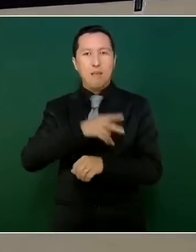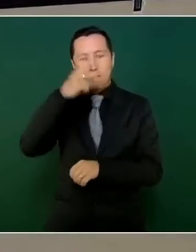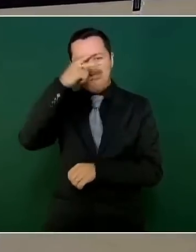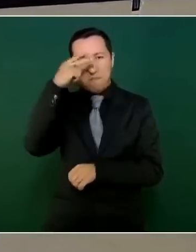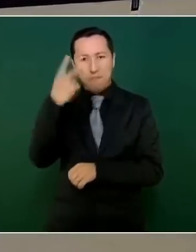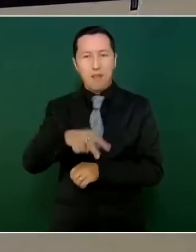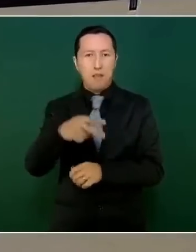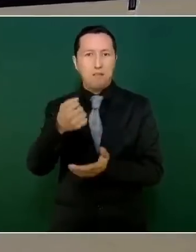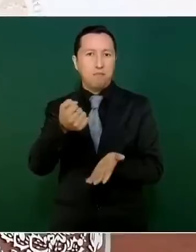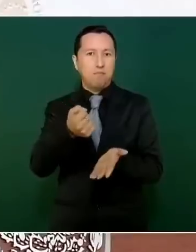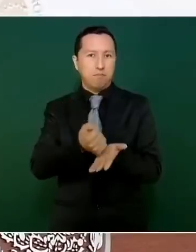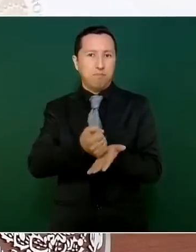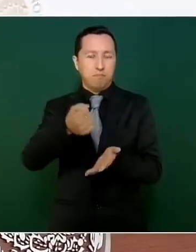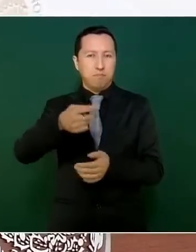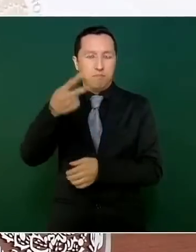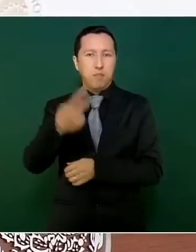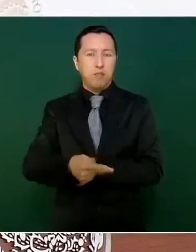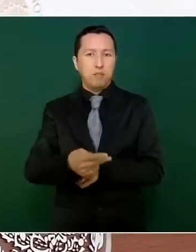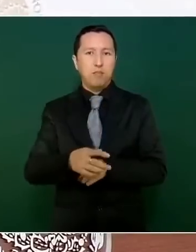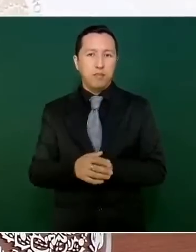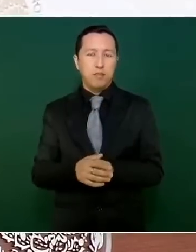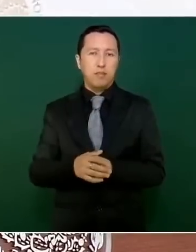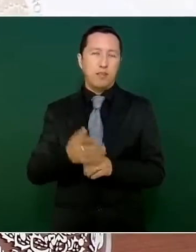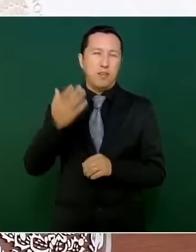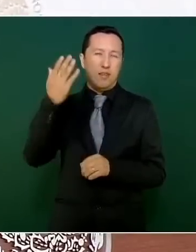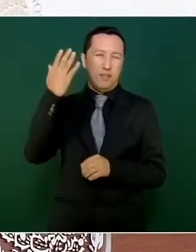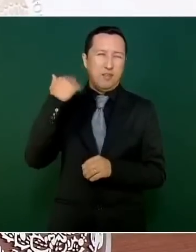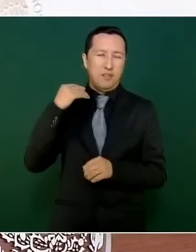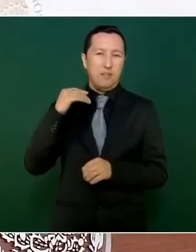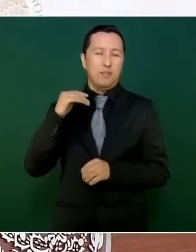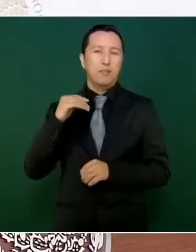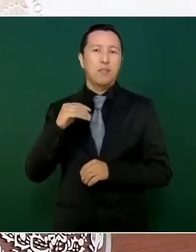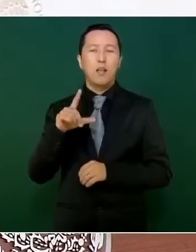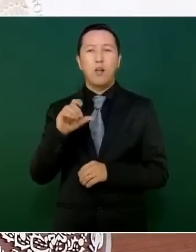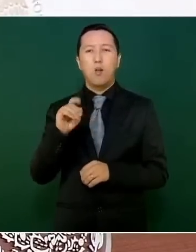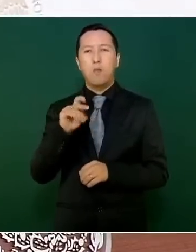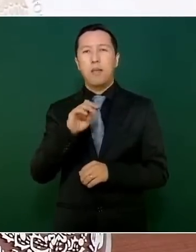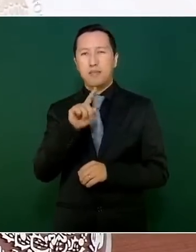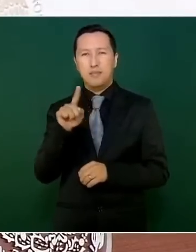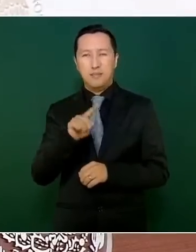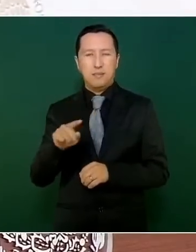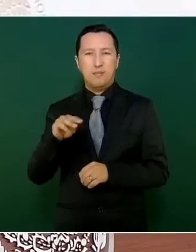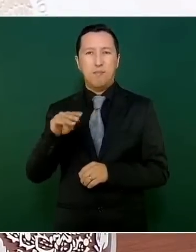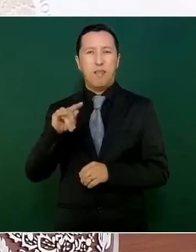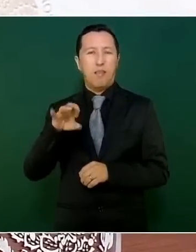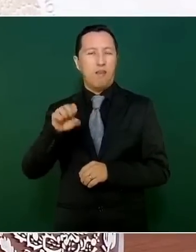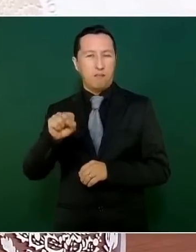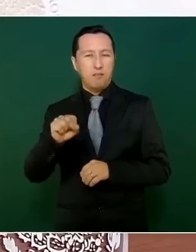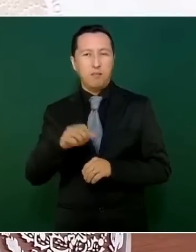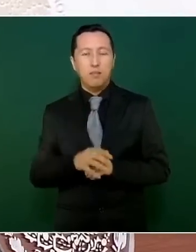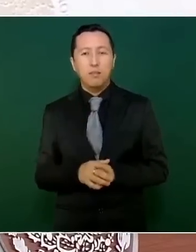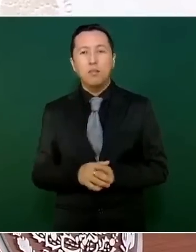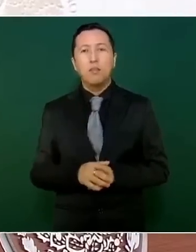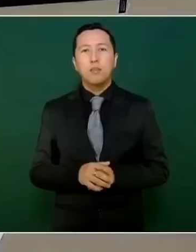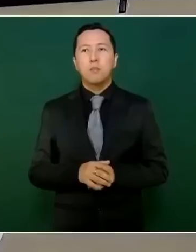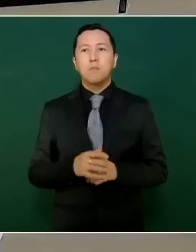Cuando él llega a la presidencia, no estaba electrificado